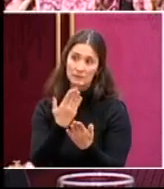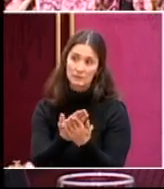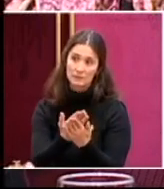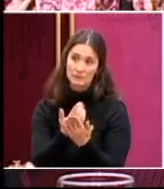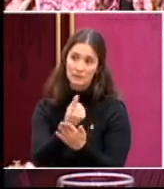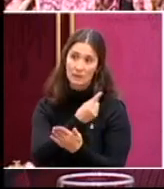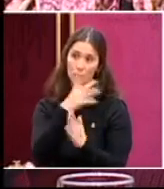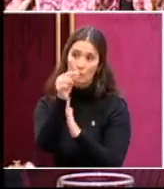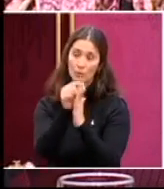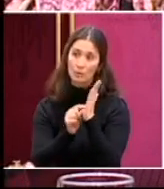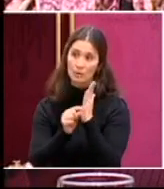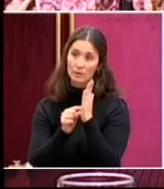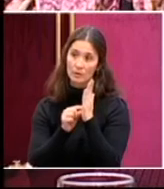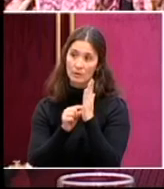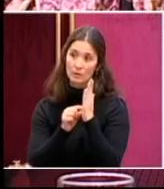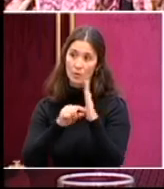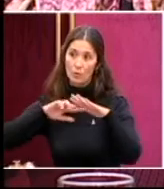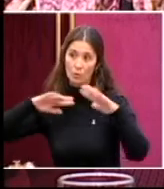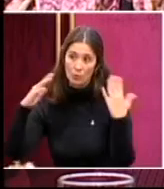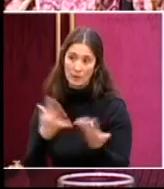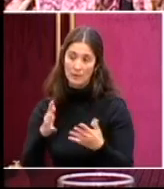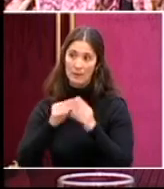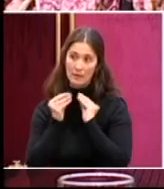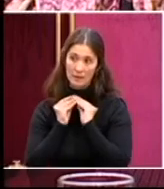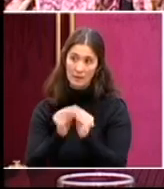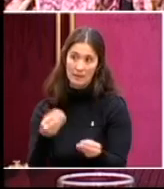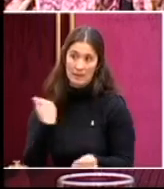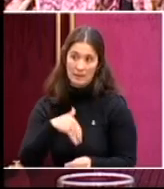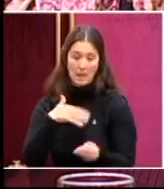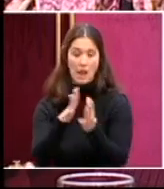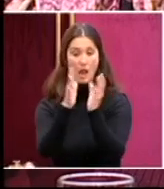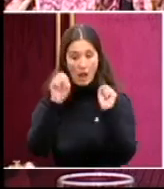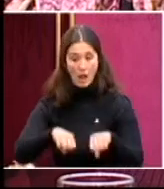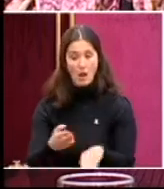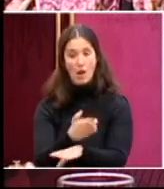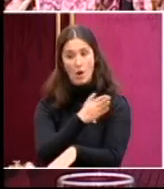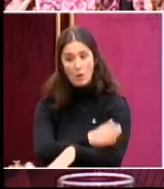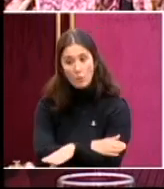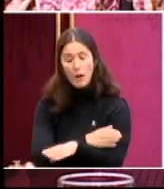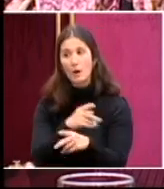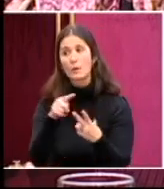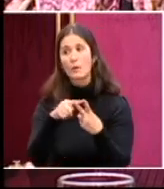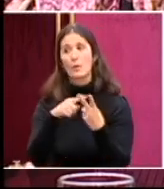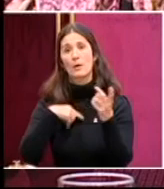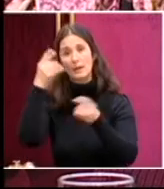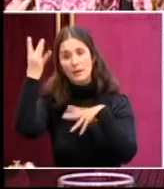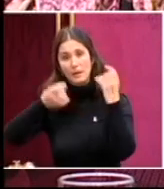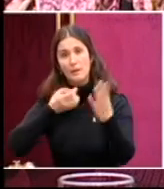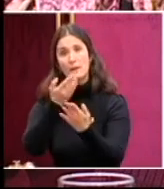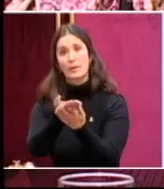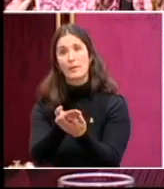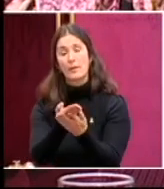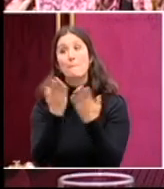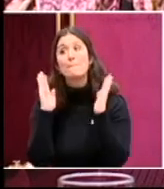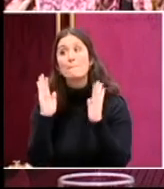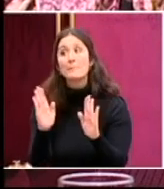serie de cuestiones urgentes de realizar que ya se han acordado mediante mociones o iniciativas,